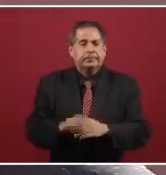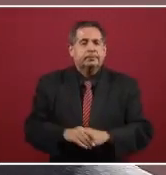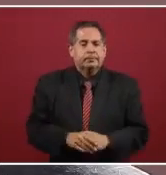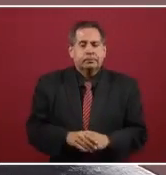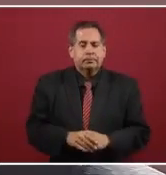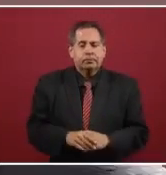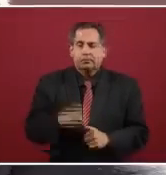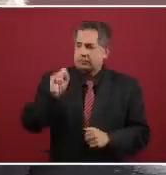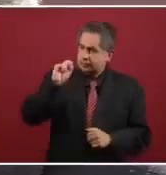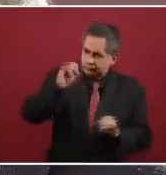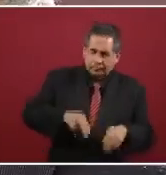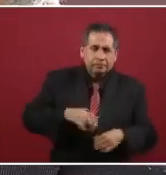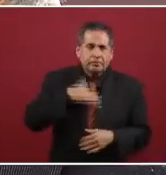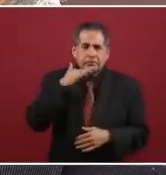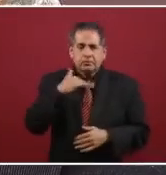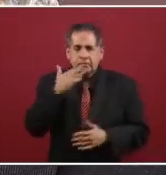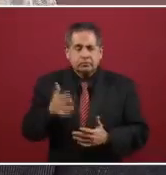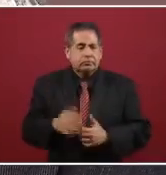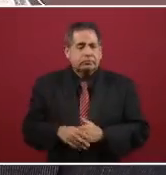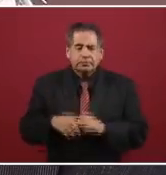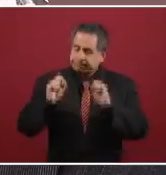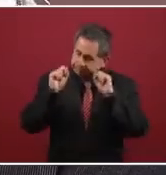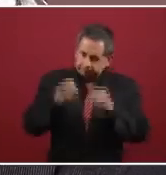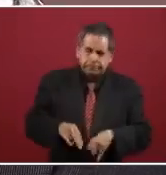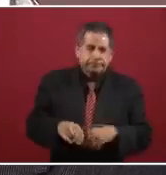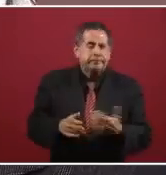sin corrupción, sin